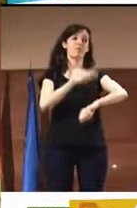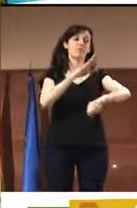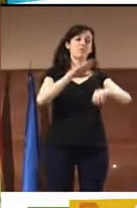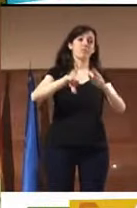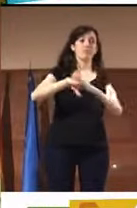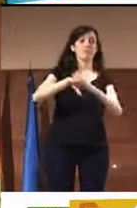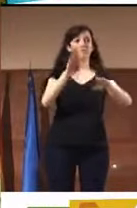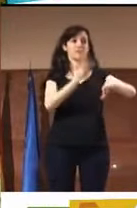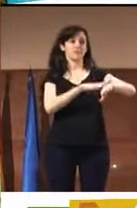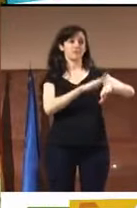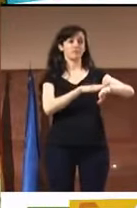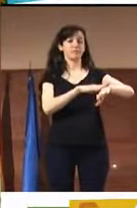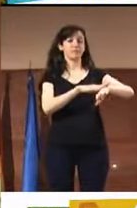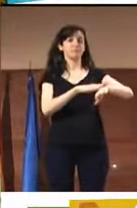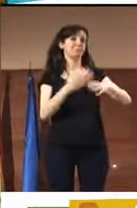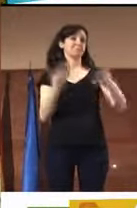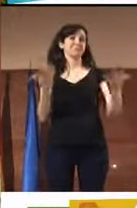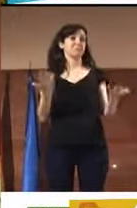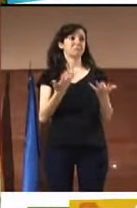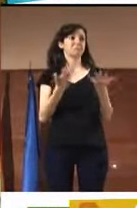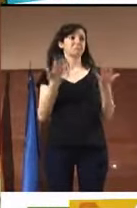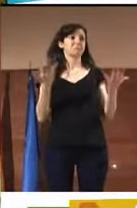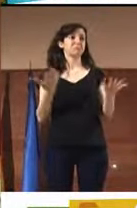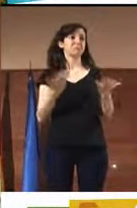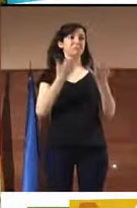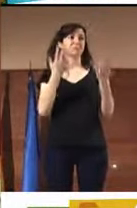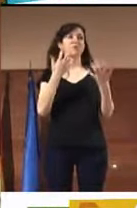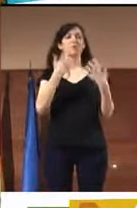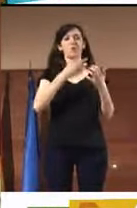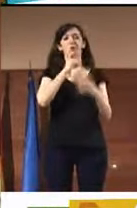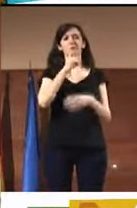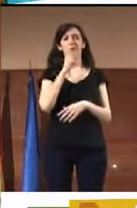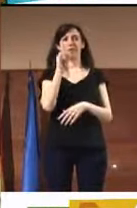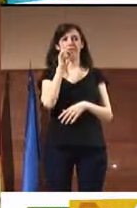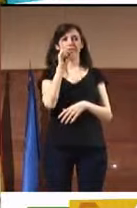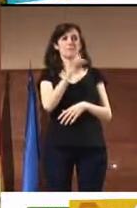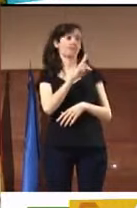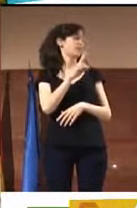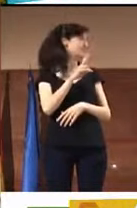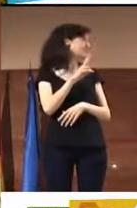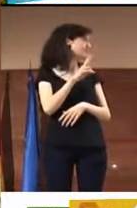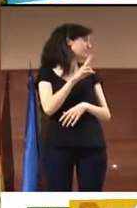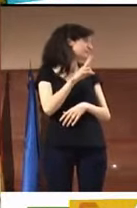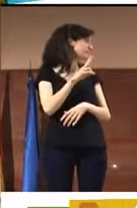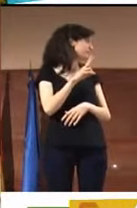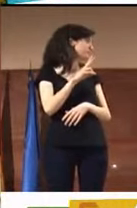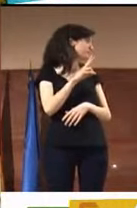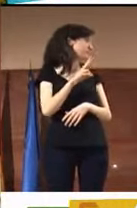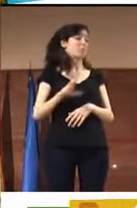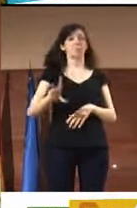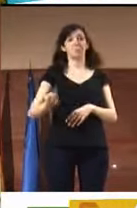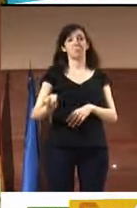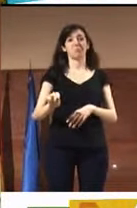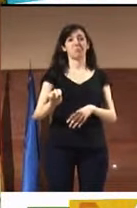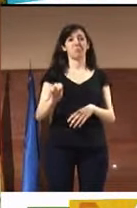derecho. Y bueno, el mecanismo ya habéis visto el tema de montaje y desmontaje, que son en cuatro pasos.